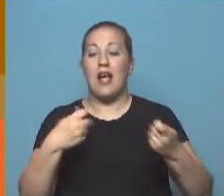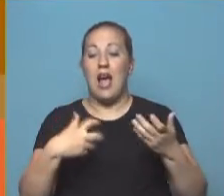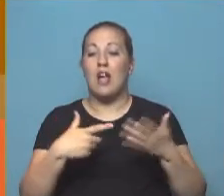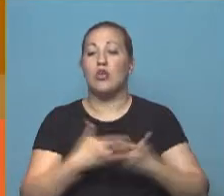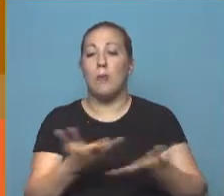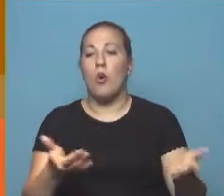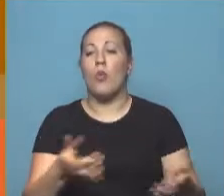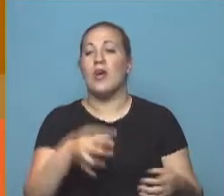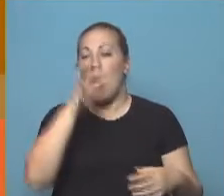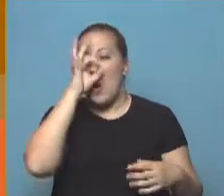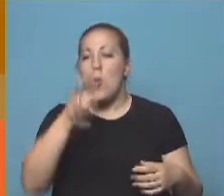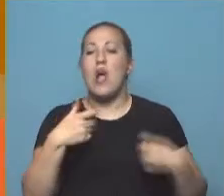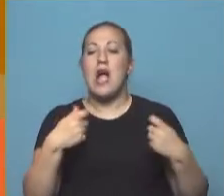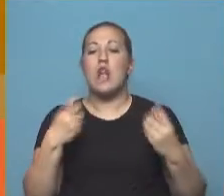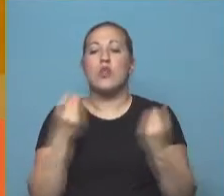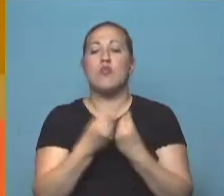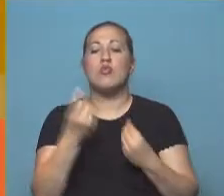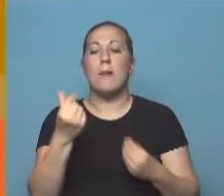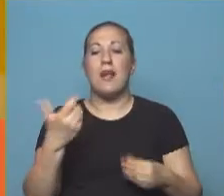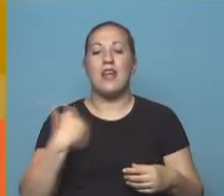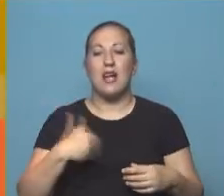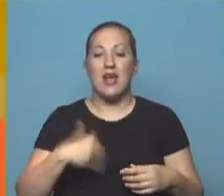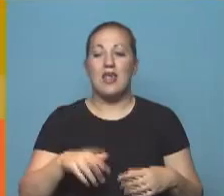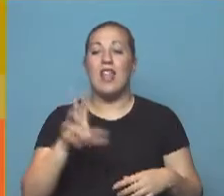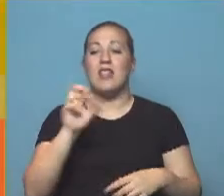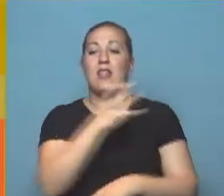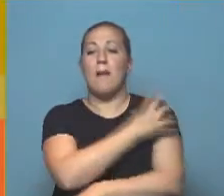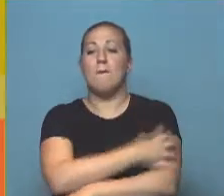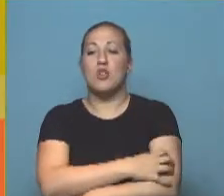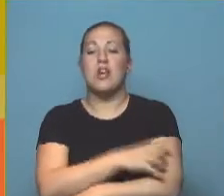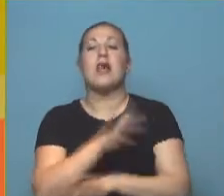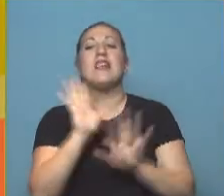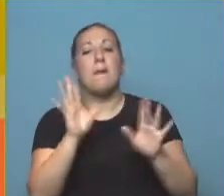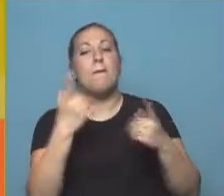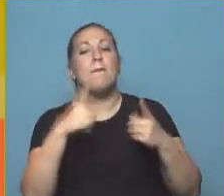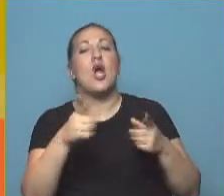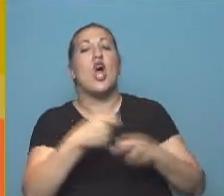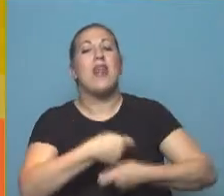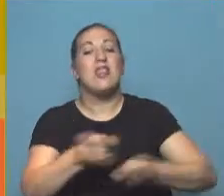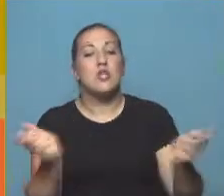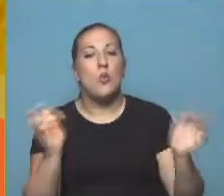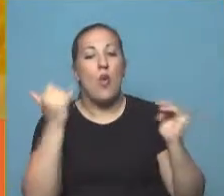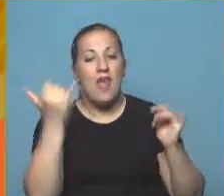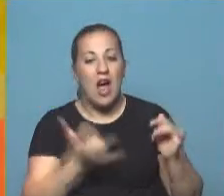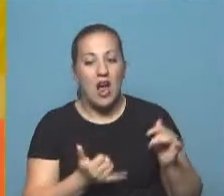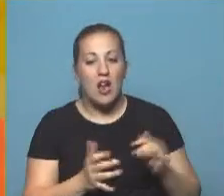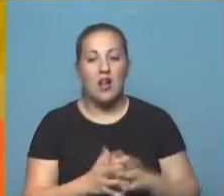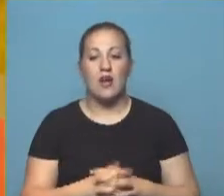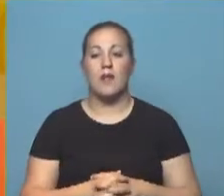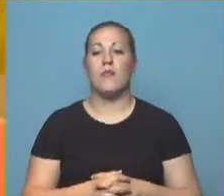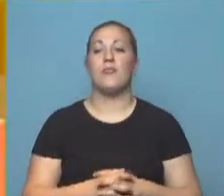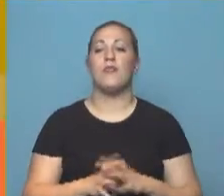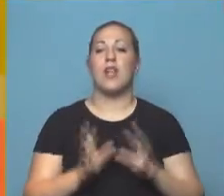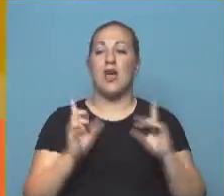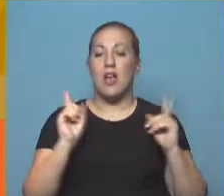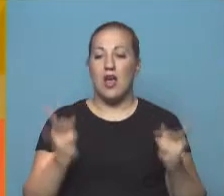tanta plata en la Argentina del Estado y hubo un 30% de pobreza. Pero se distribuía, diría. 30% de pobreza, digo, Sí, no. distribución con 30% de pobreza,